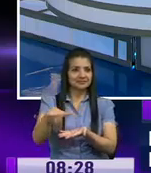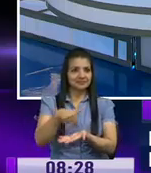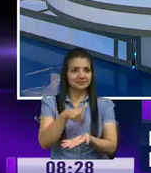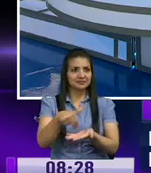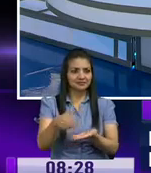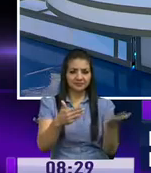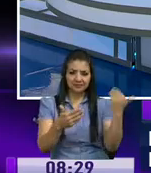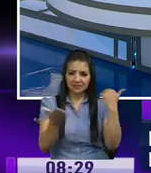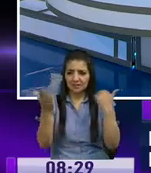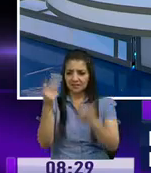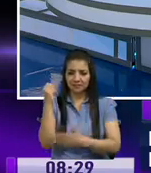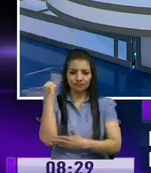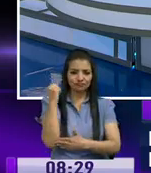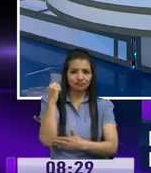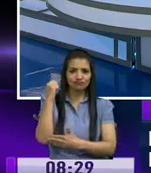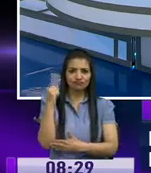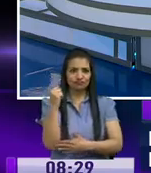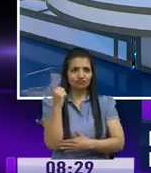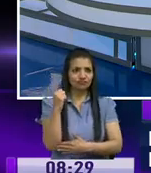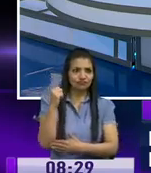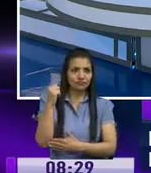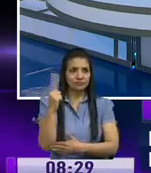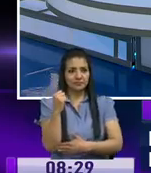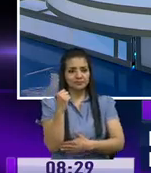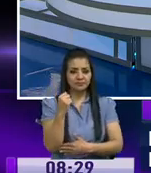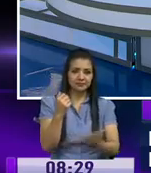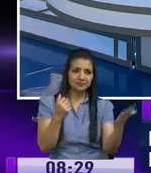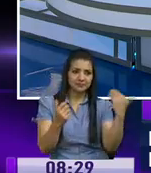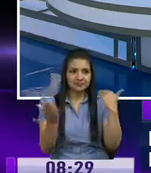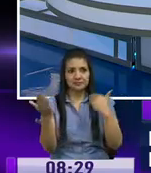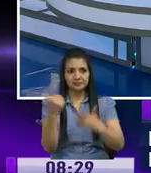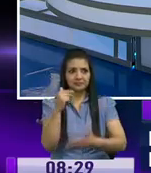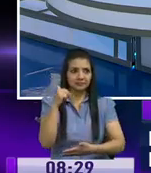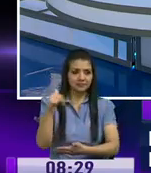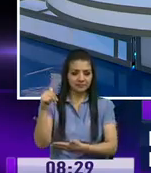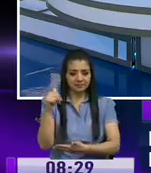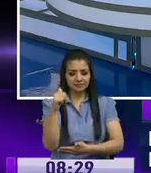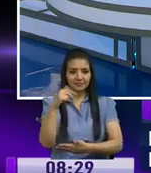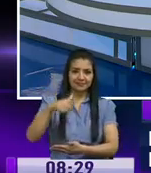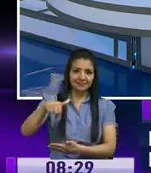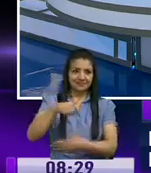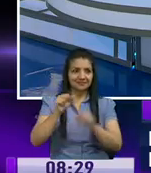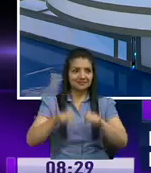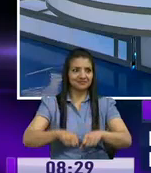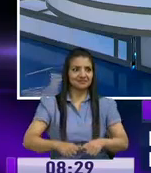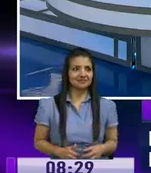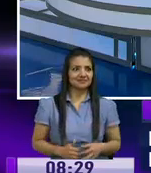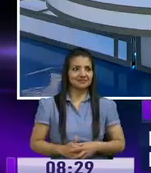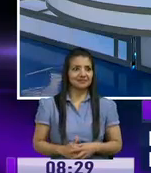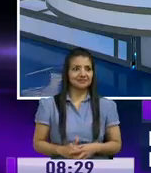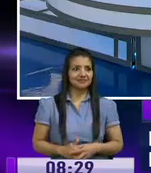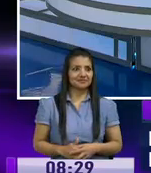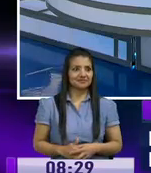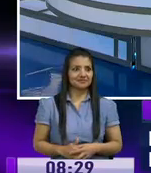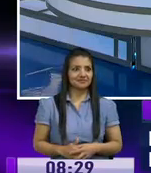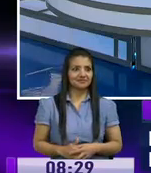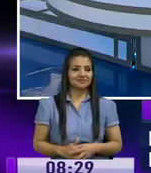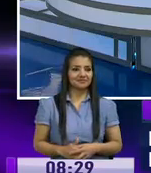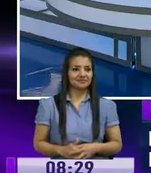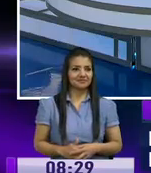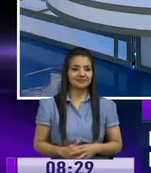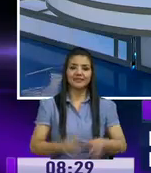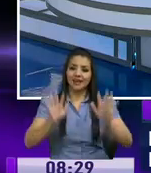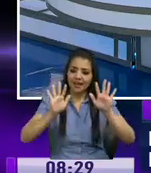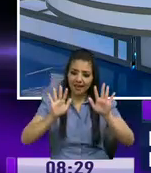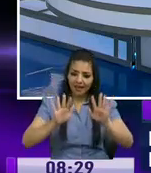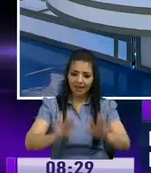de pueblo. A ver. A ver. A ver. Eso. Eso, muy bien. Esa